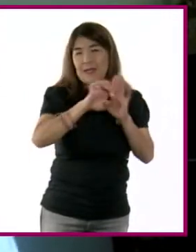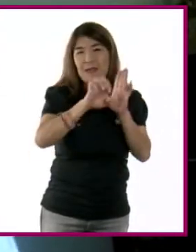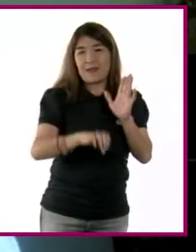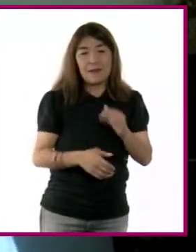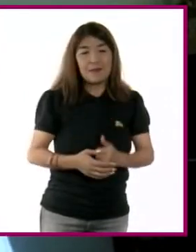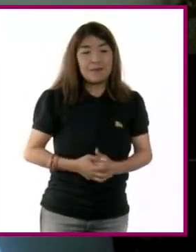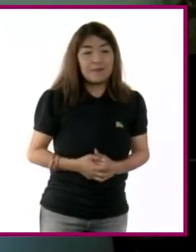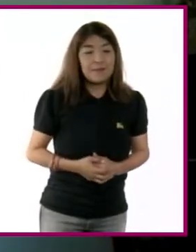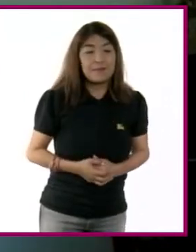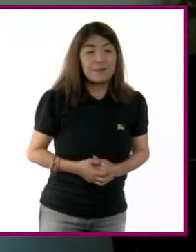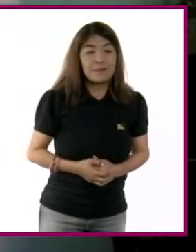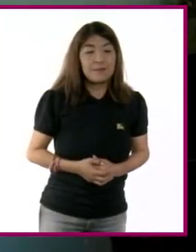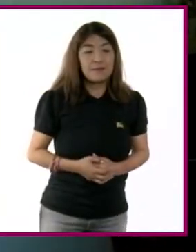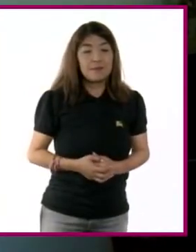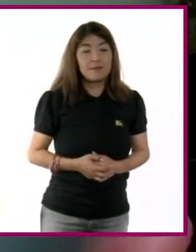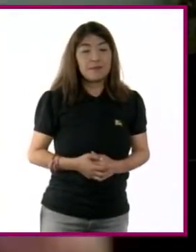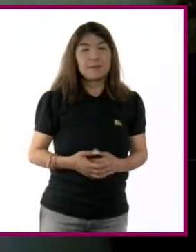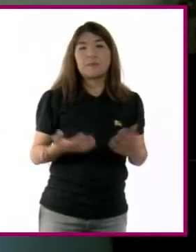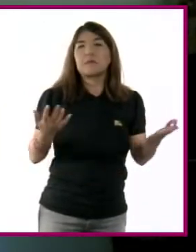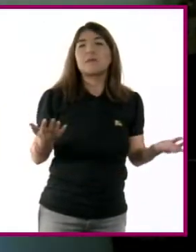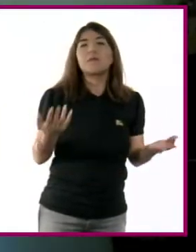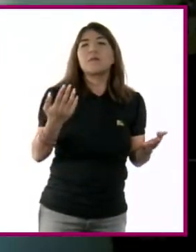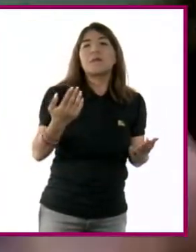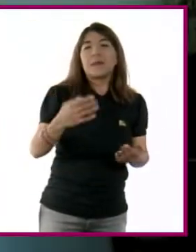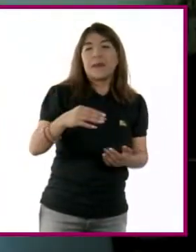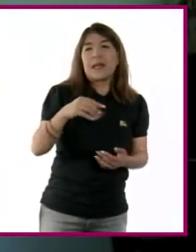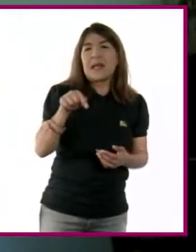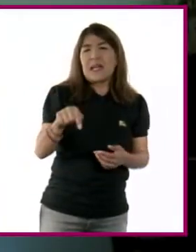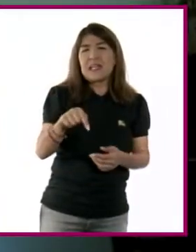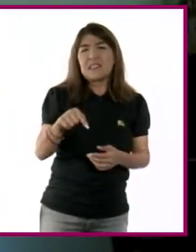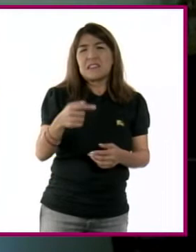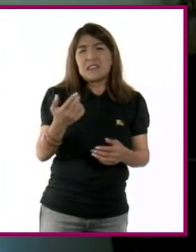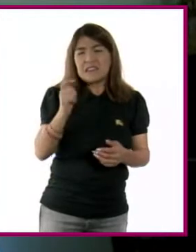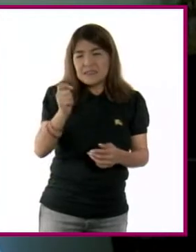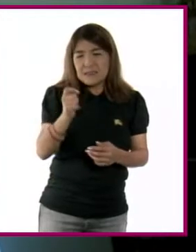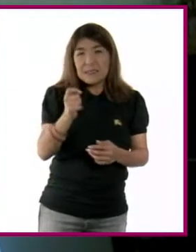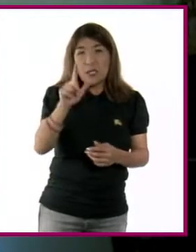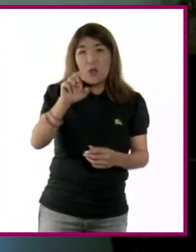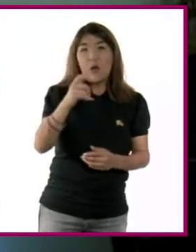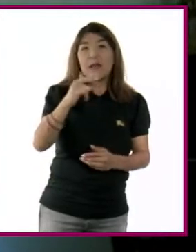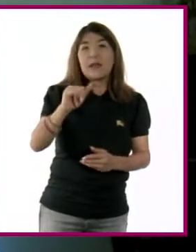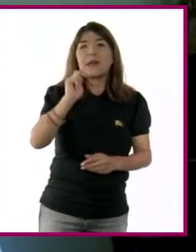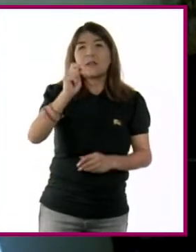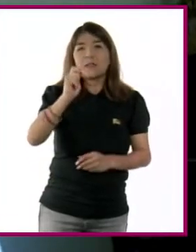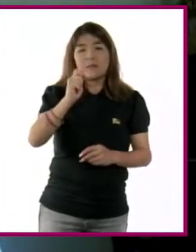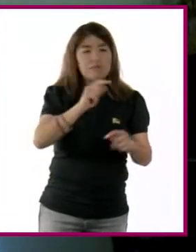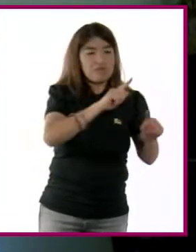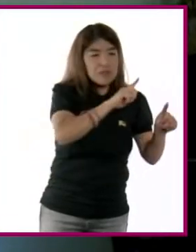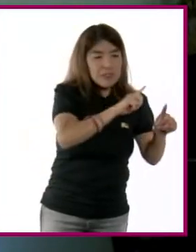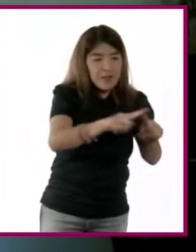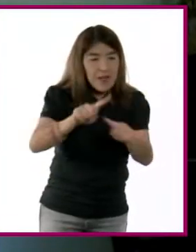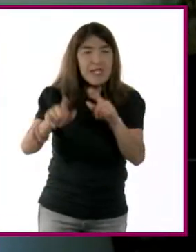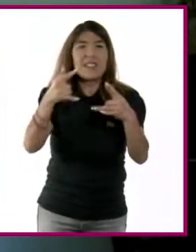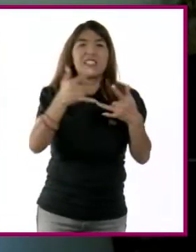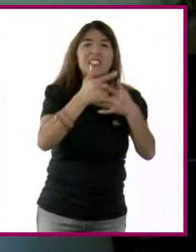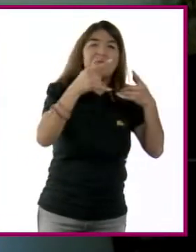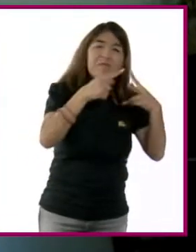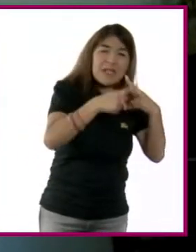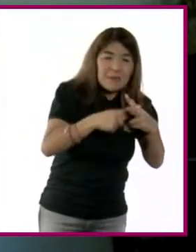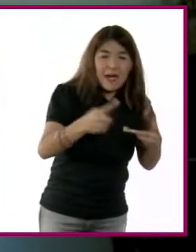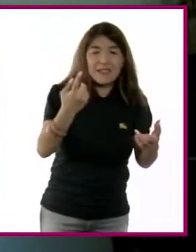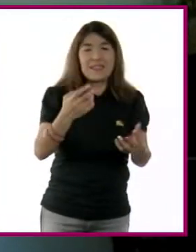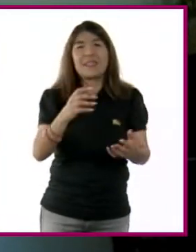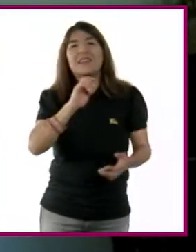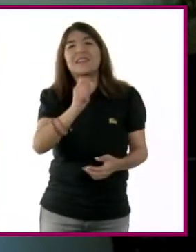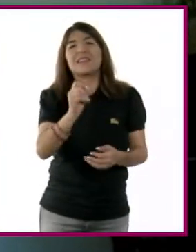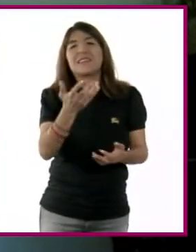O podemos ubicar a la lógica como la ciencia que estudia las diferentes formas de pensar. Es decir, no, lo que